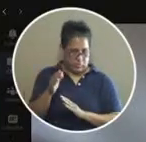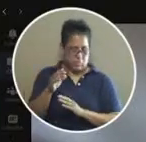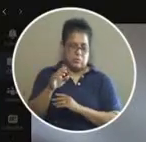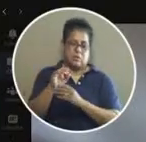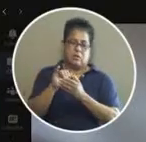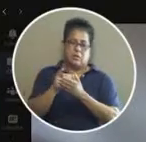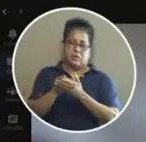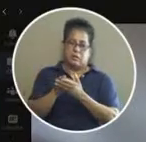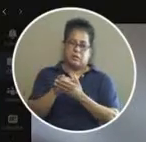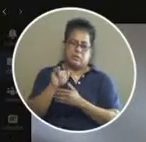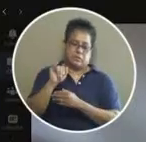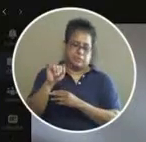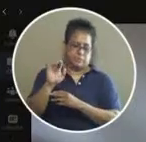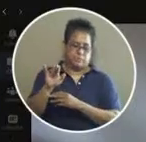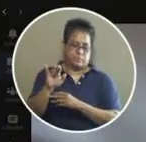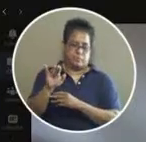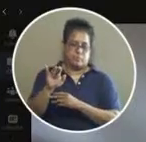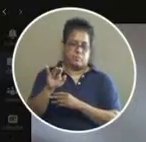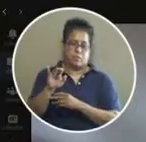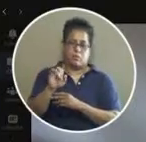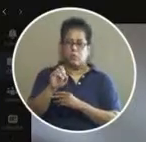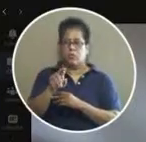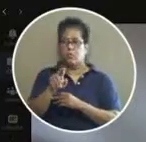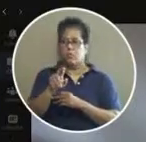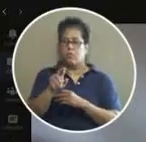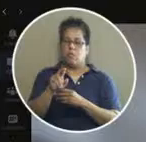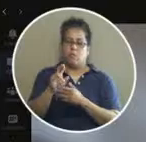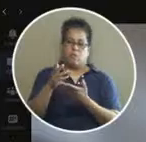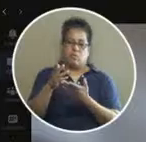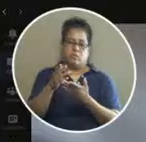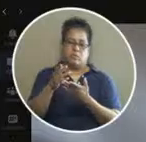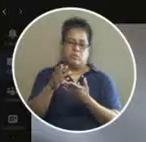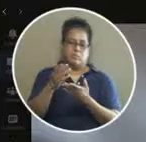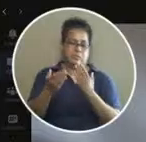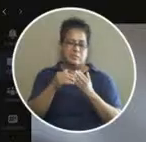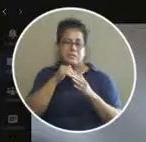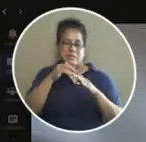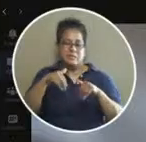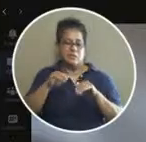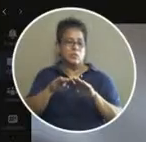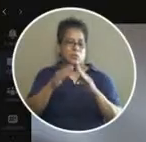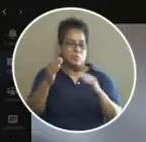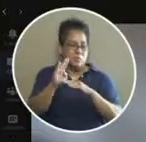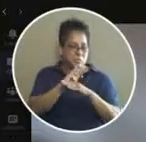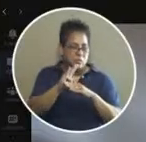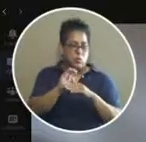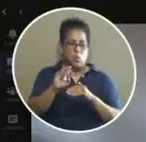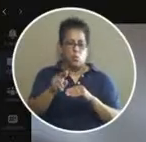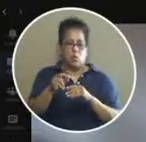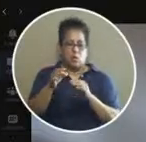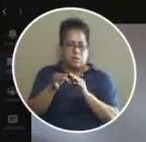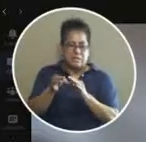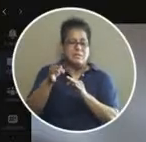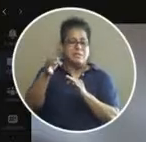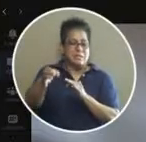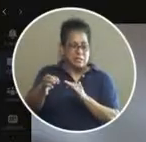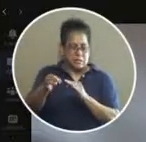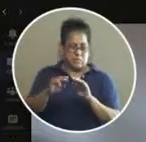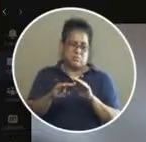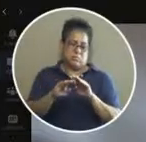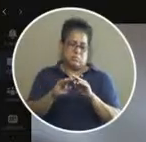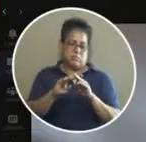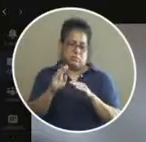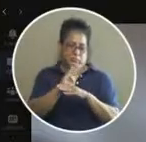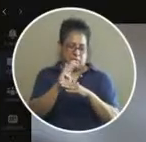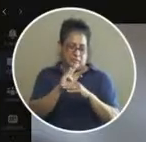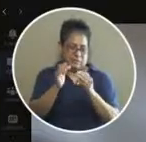para pedirle que o se vaya más lento en abrir los negocios, o retrasarnos un poco y no abrir los negocios.